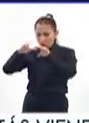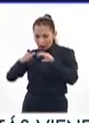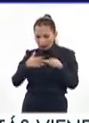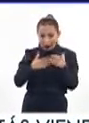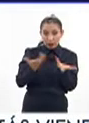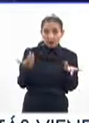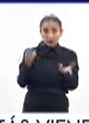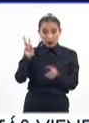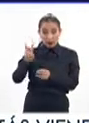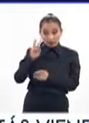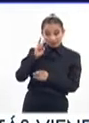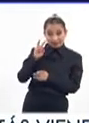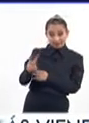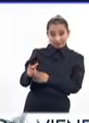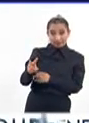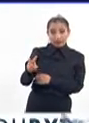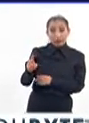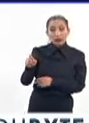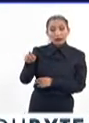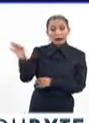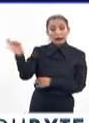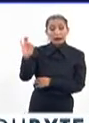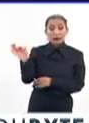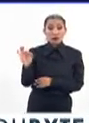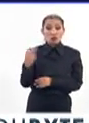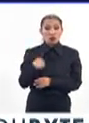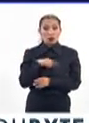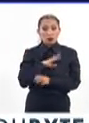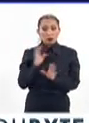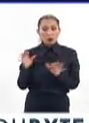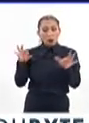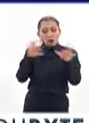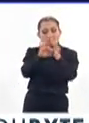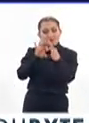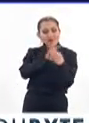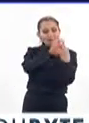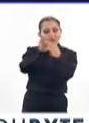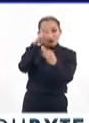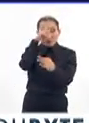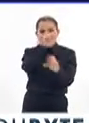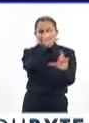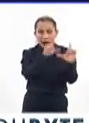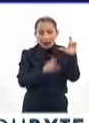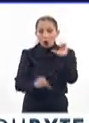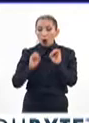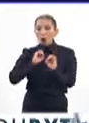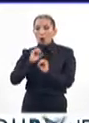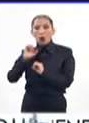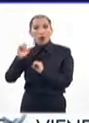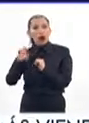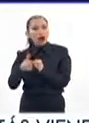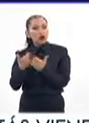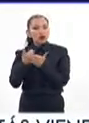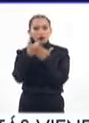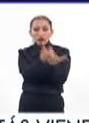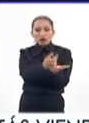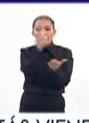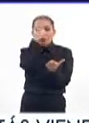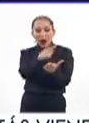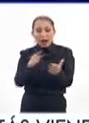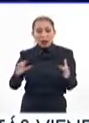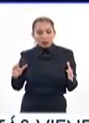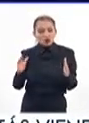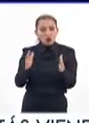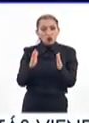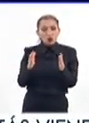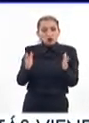No podemos perder de vista que si algo nos puede tejer como país, que si algo puede cerrar esas brechas